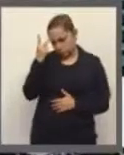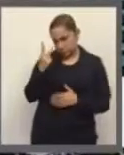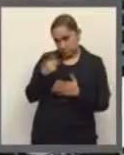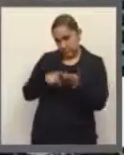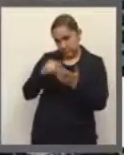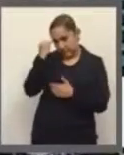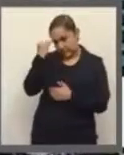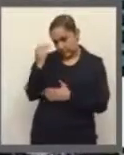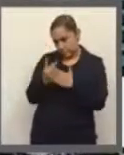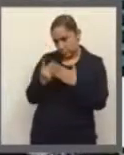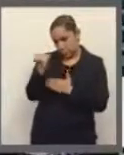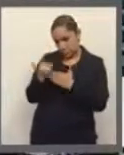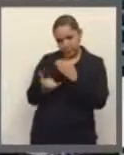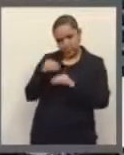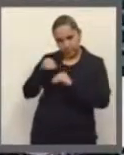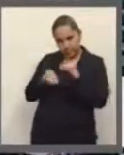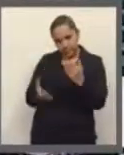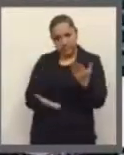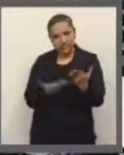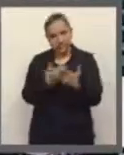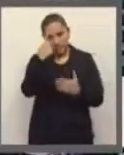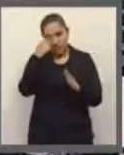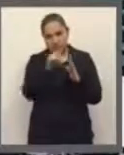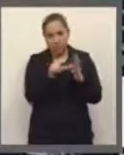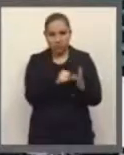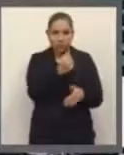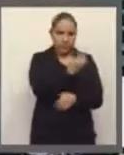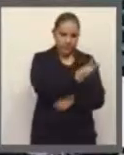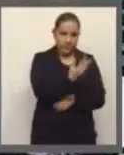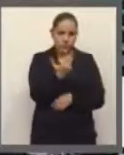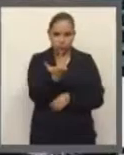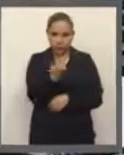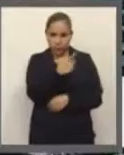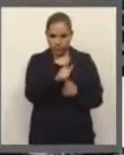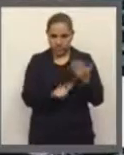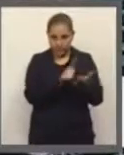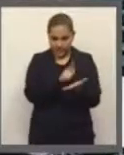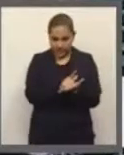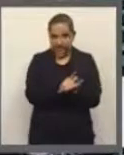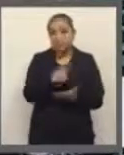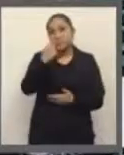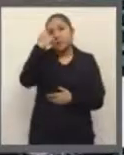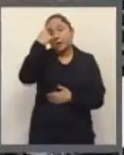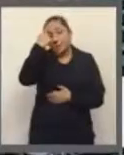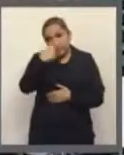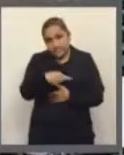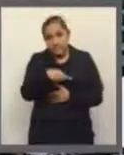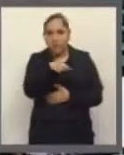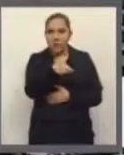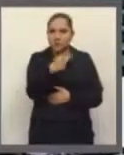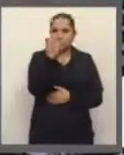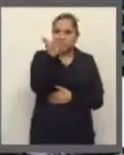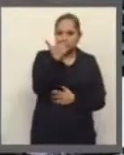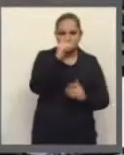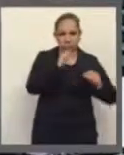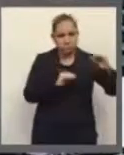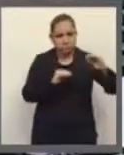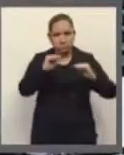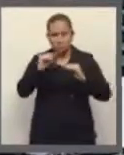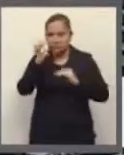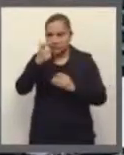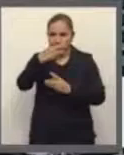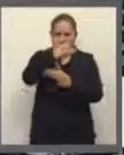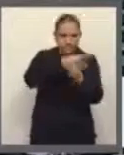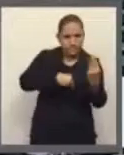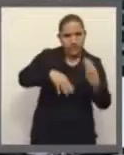artículos 3 y 8 de la ley para impulsar el incremento sostenido de la productividad